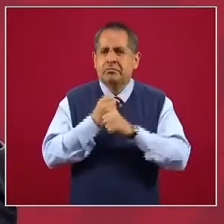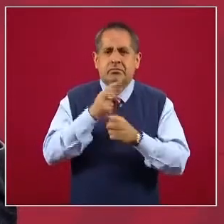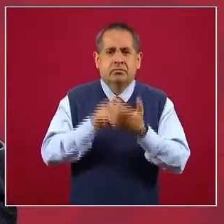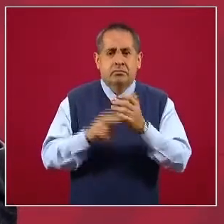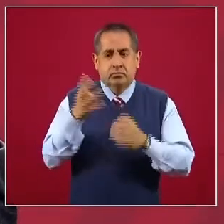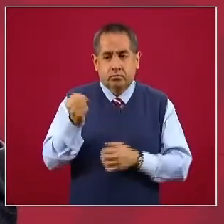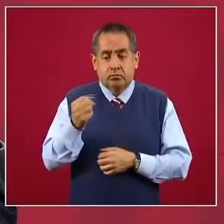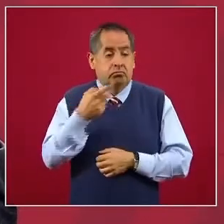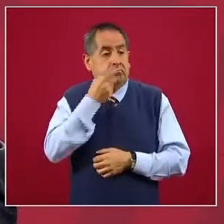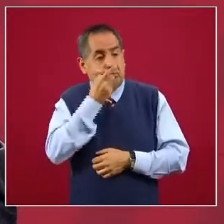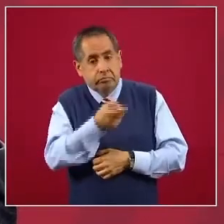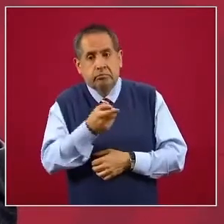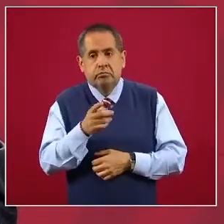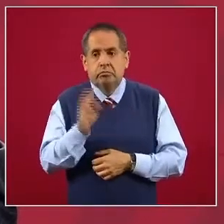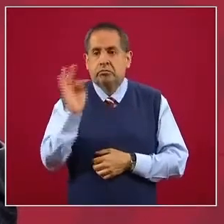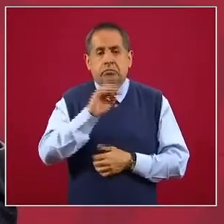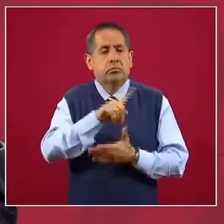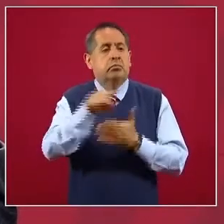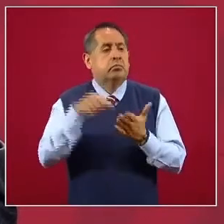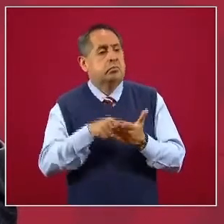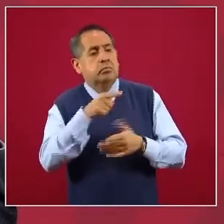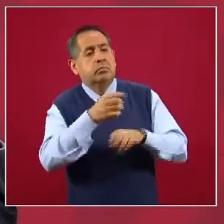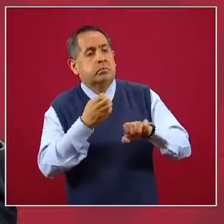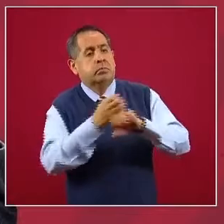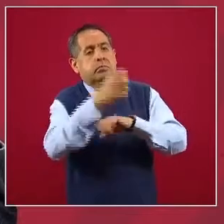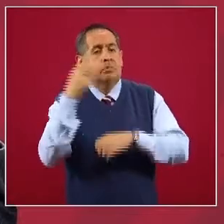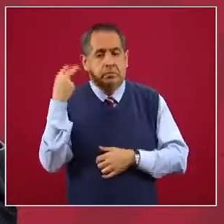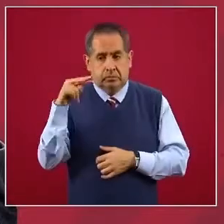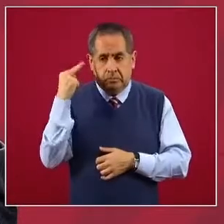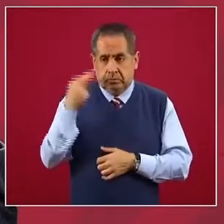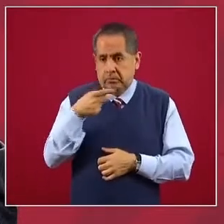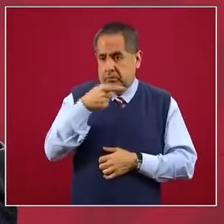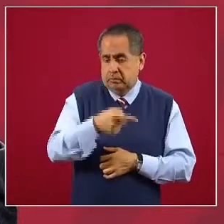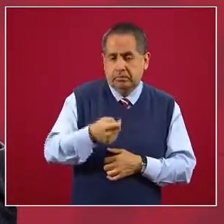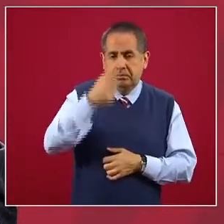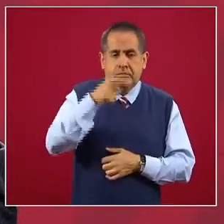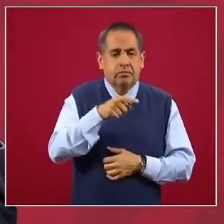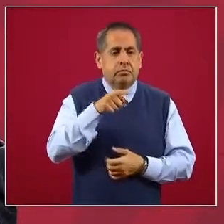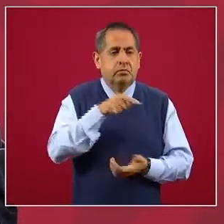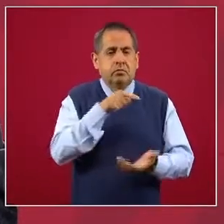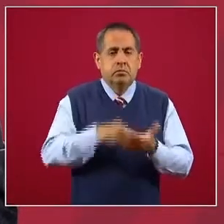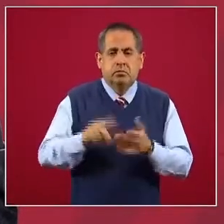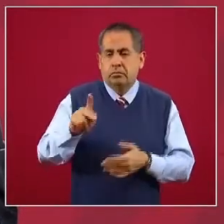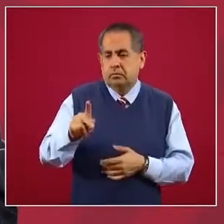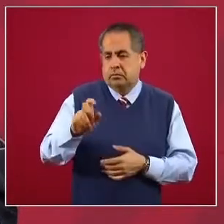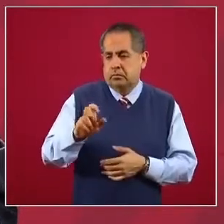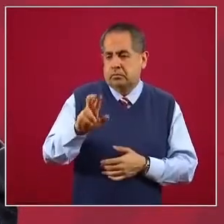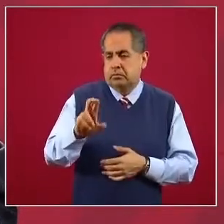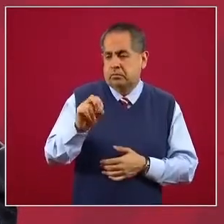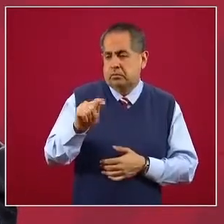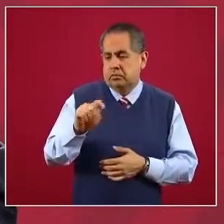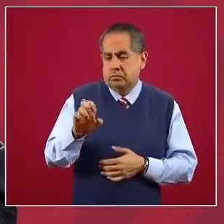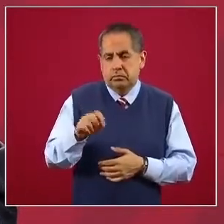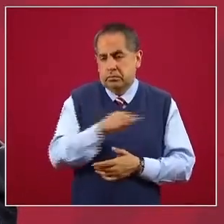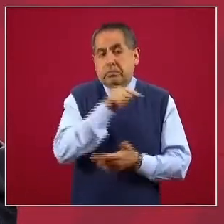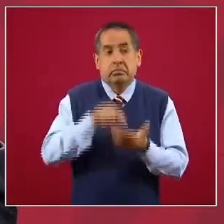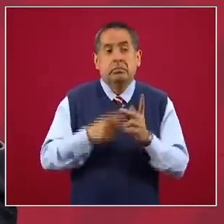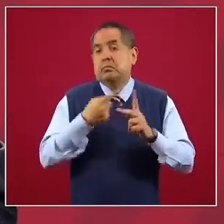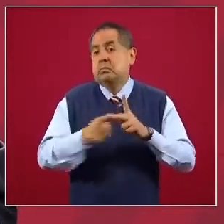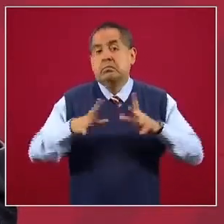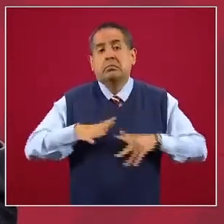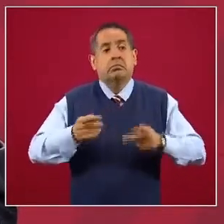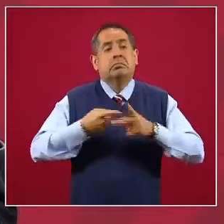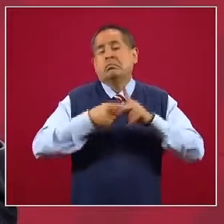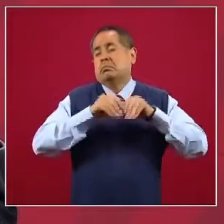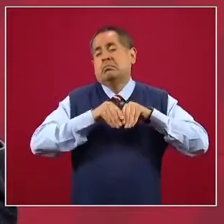2009 y se habló de que en una localidad del estado de Veracruz, en Perote, había iniciado la pandemia. Y es